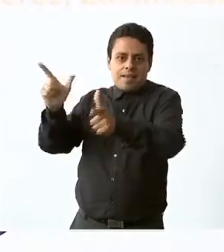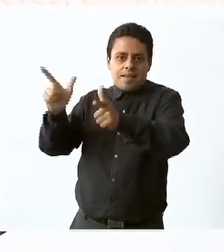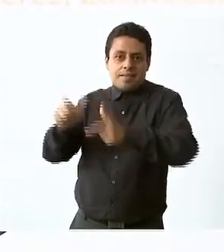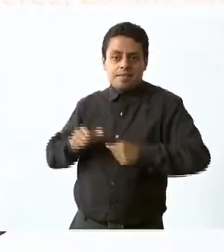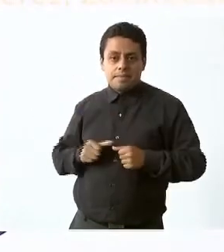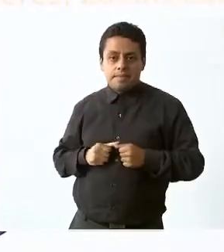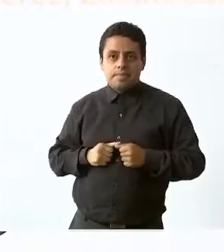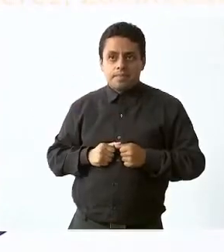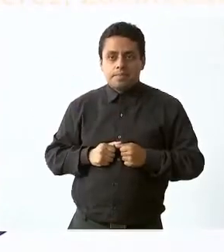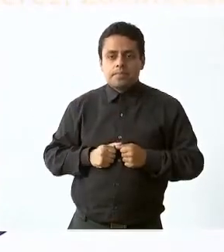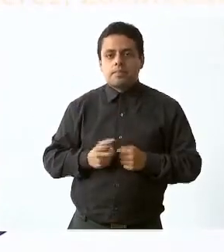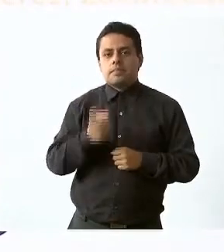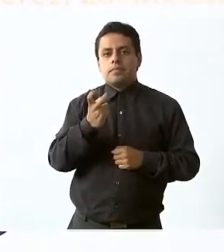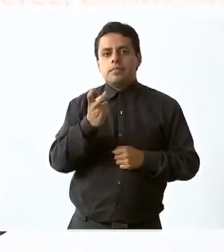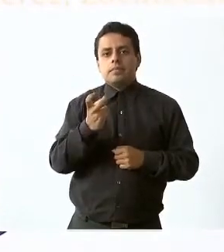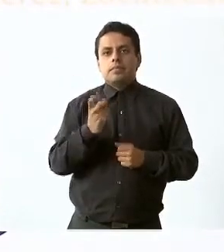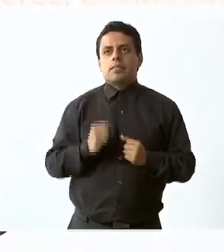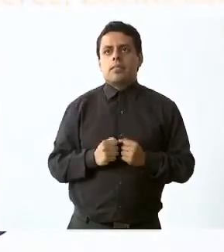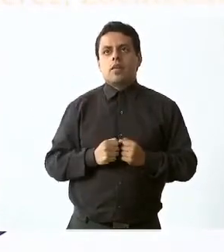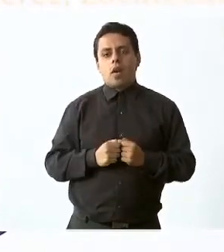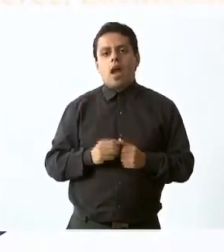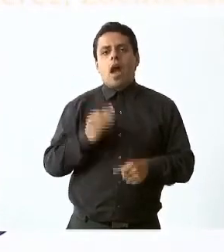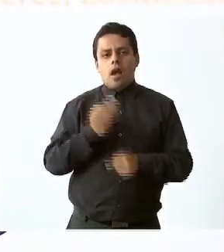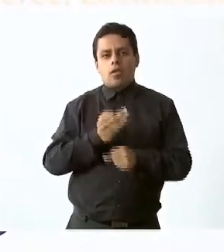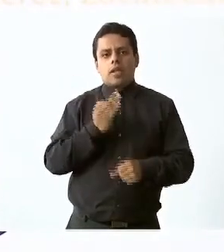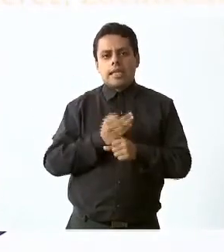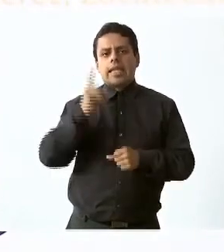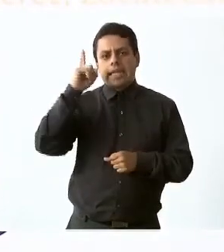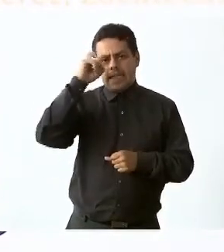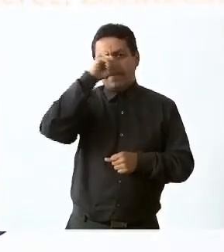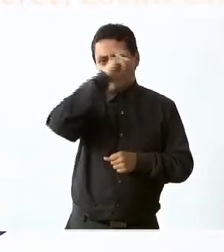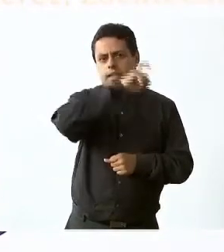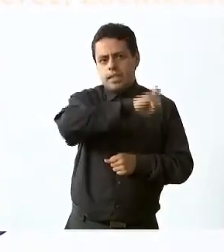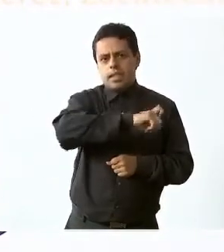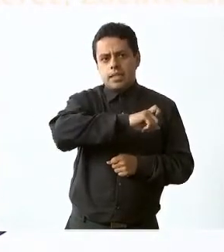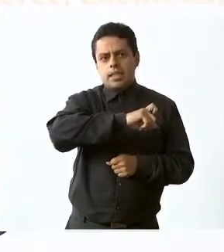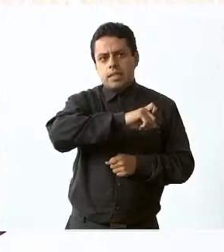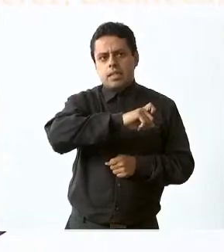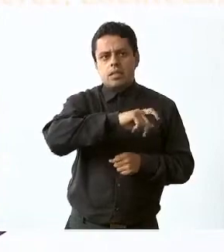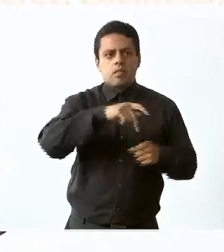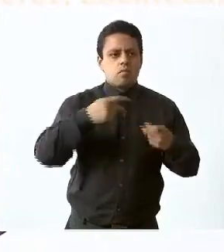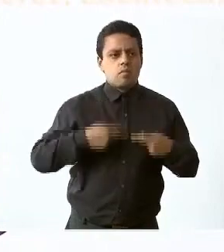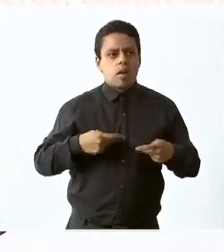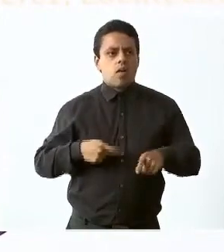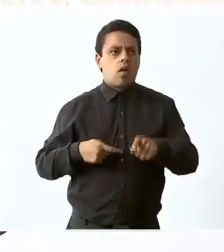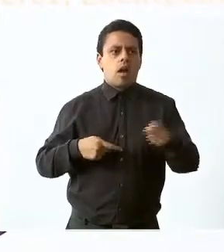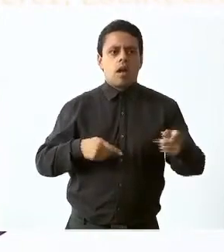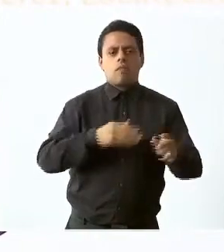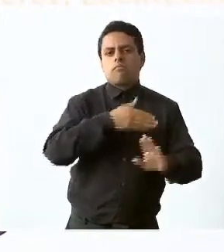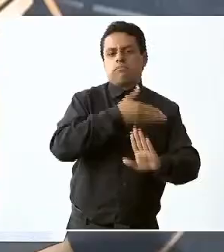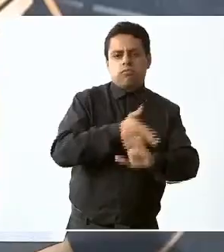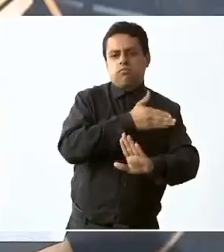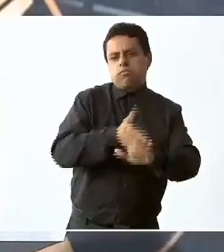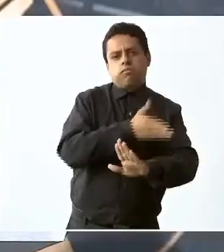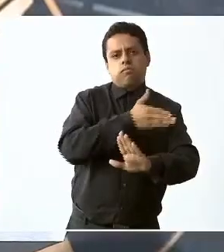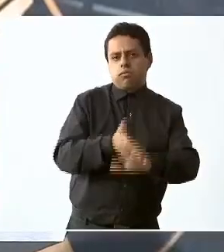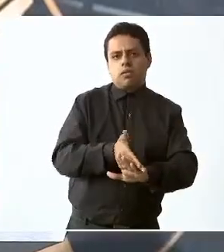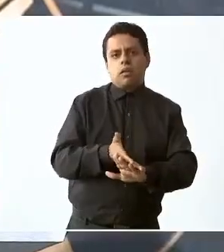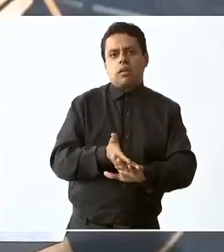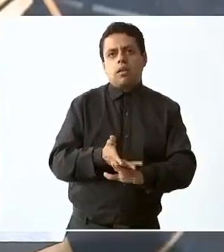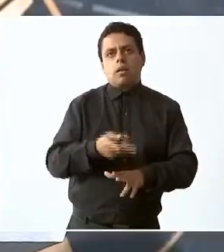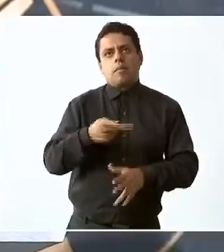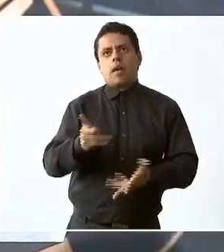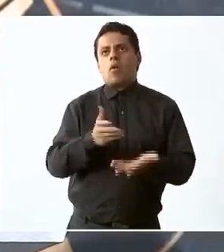eso, habrá valido la pena resistir los embates agresivos de las únicas voces que sonaron durante décadas, porque